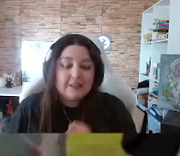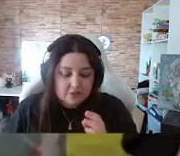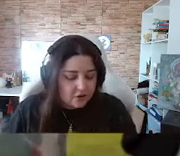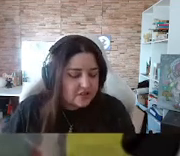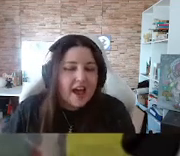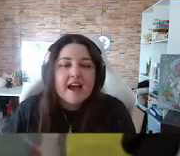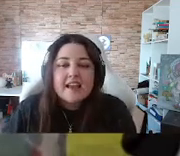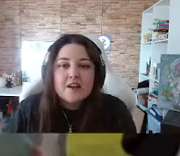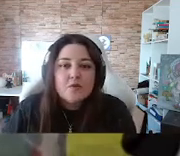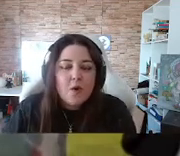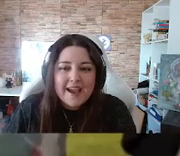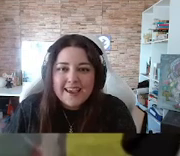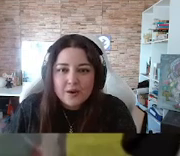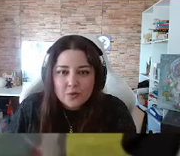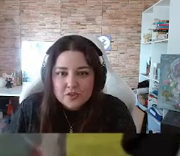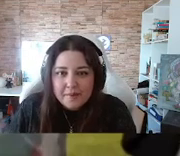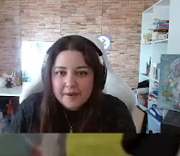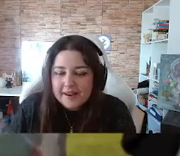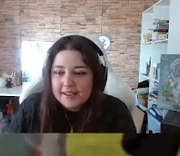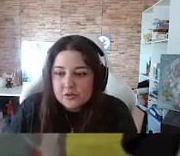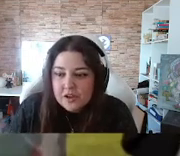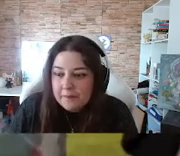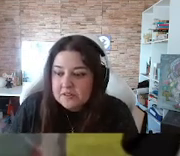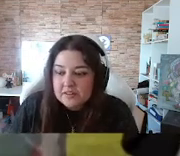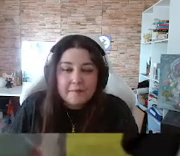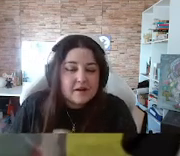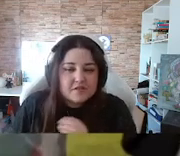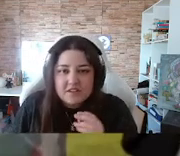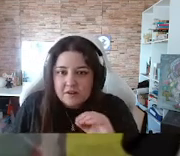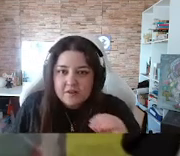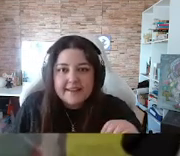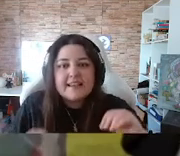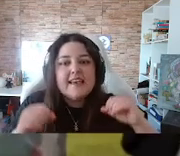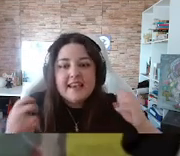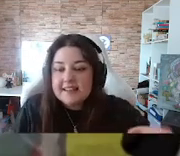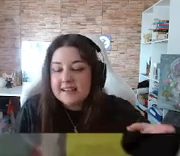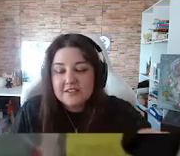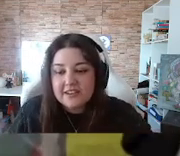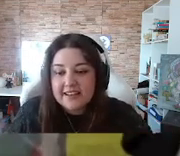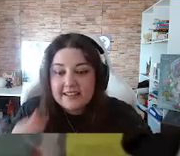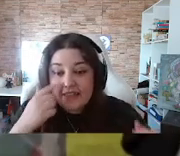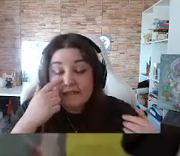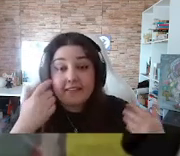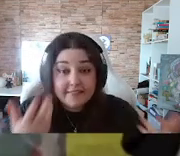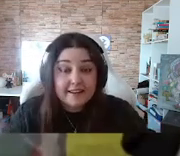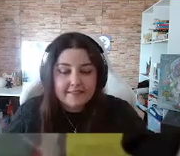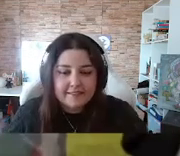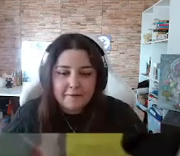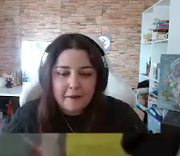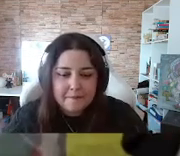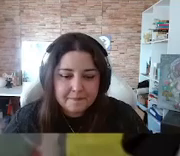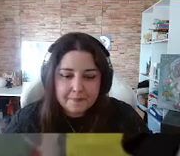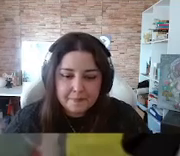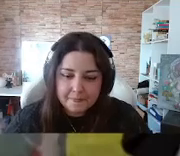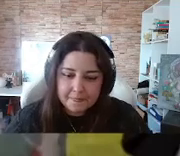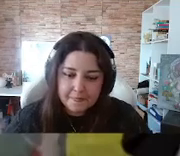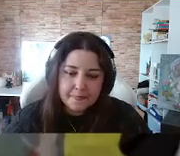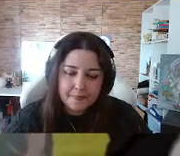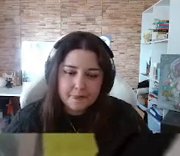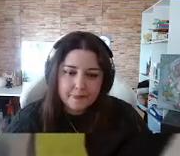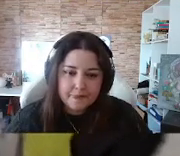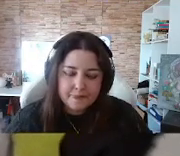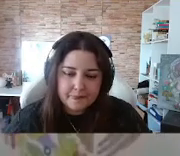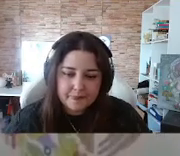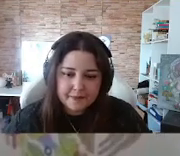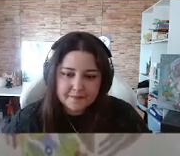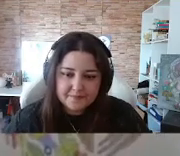y listo. O sea, no hay excusa para incluso las personas más conservadoras y tradicionalistas de entender este tema.